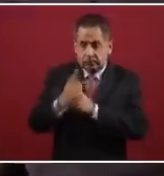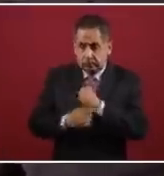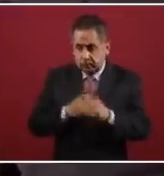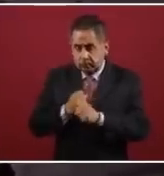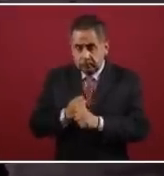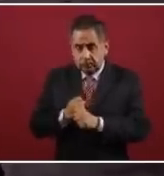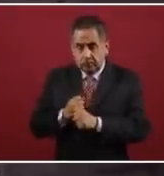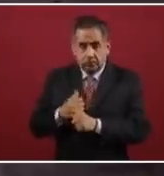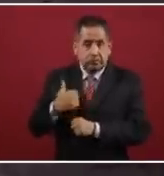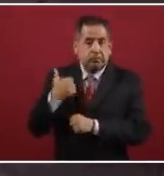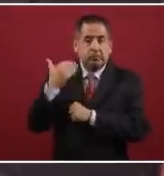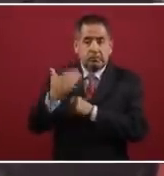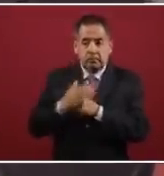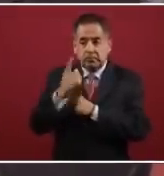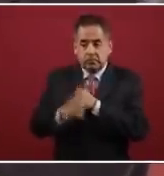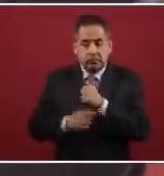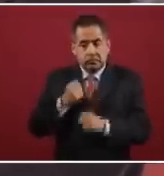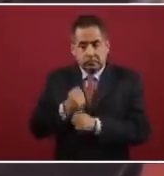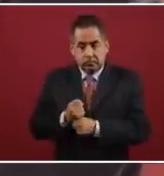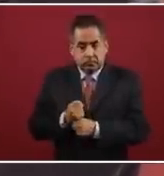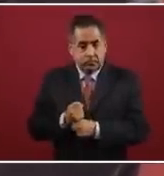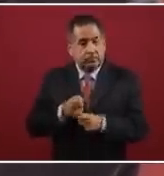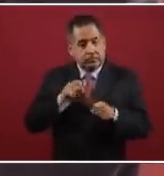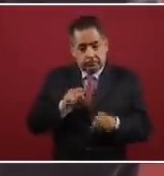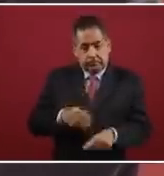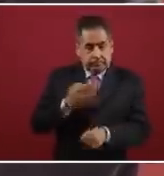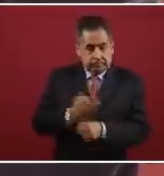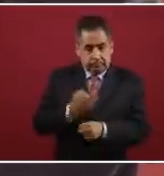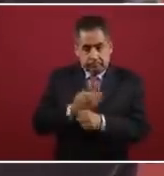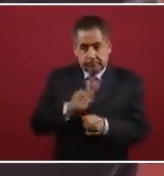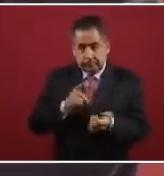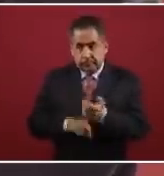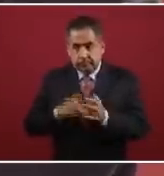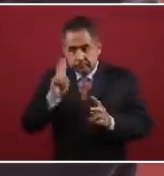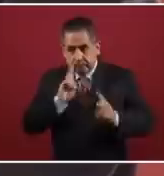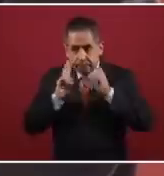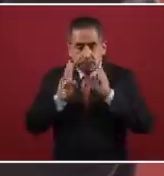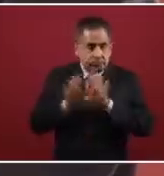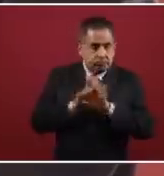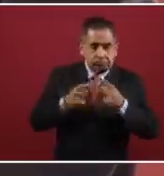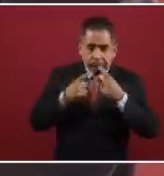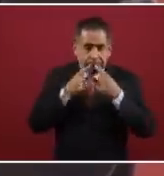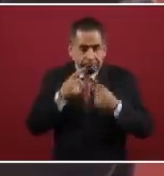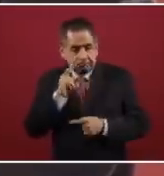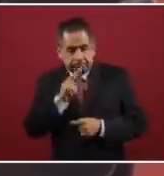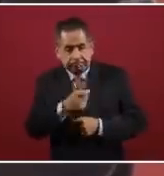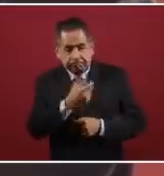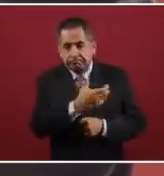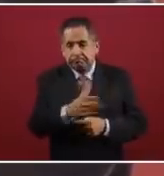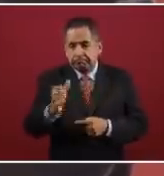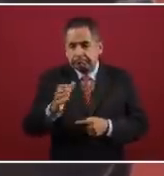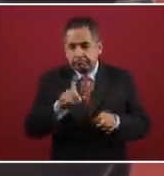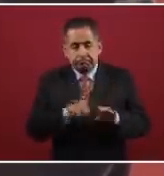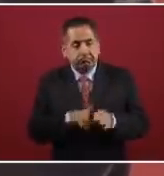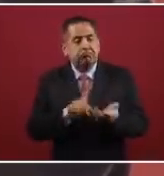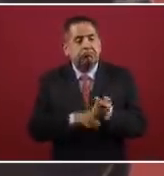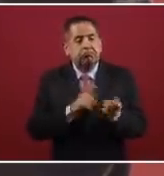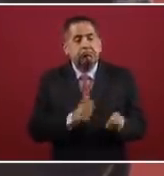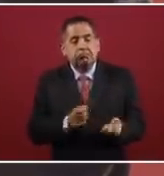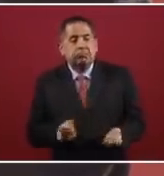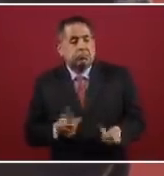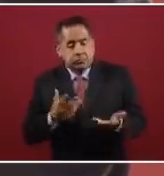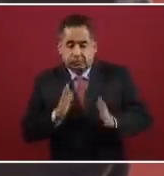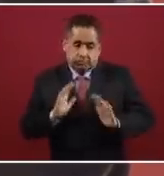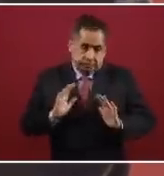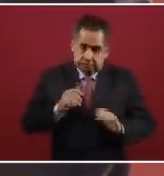año que viene, tenemos en este momento, vamos a ver cómo se comporta pues la cosecha,